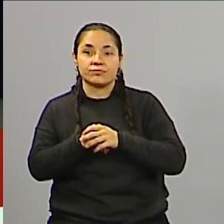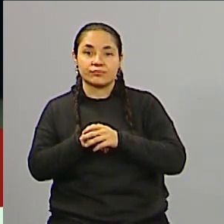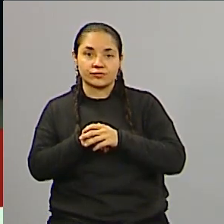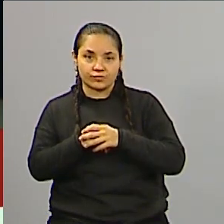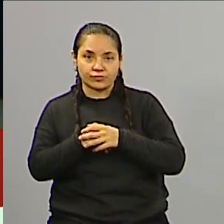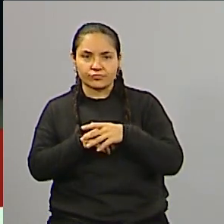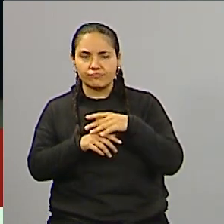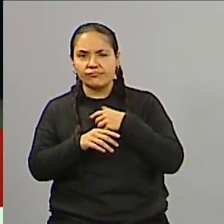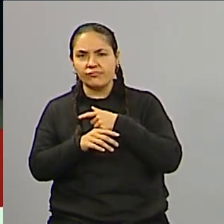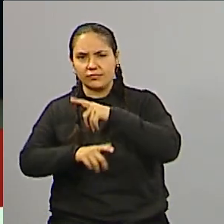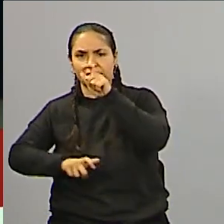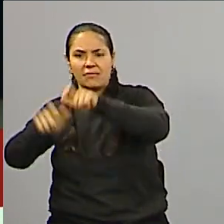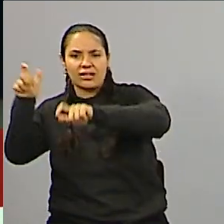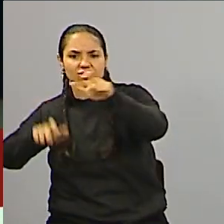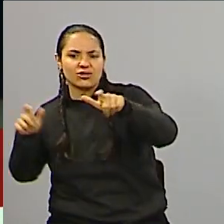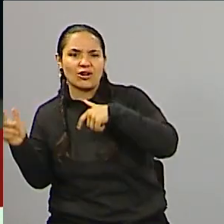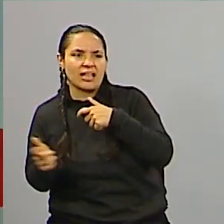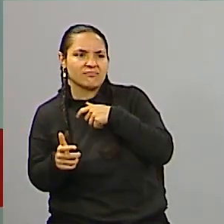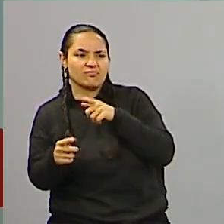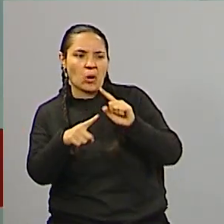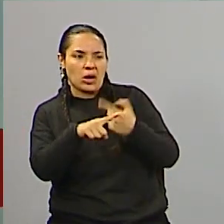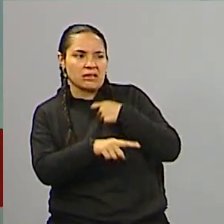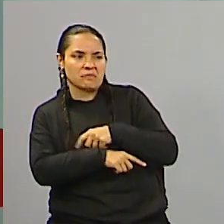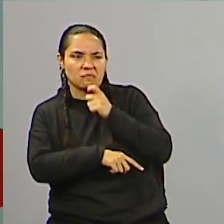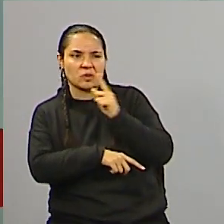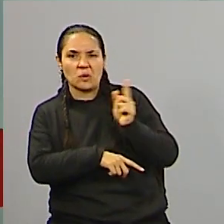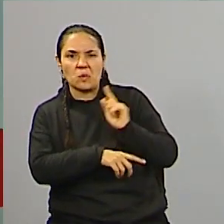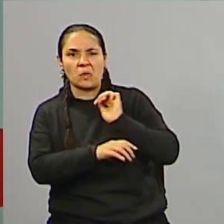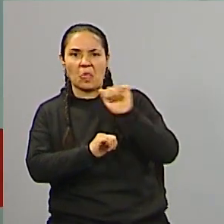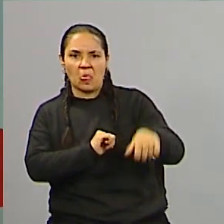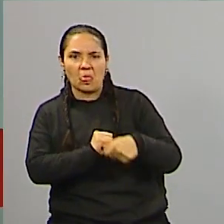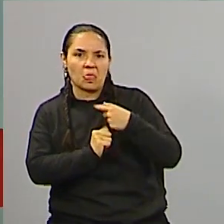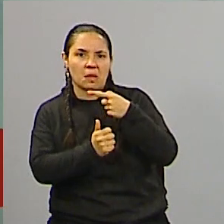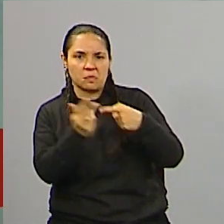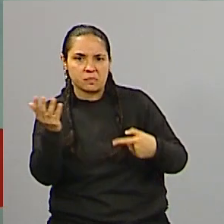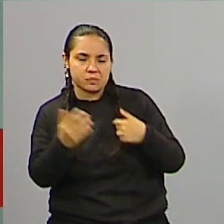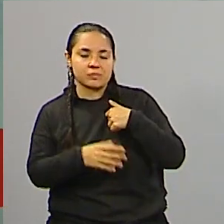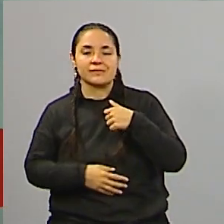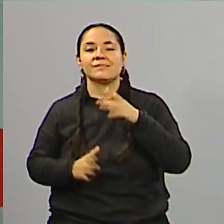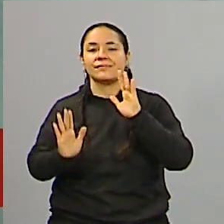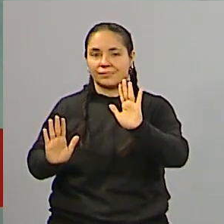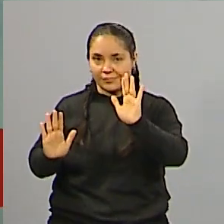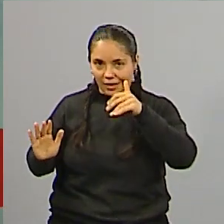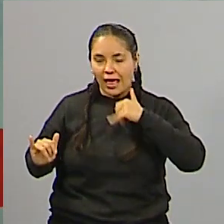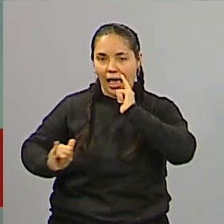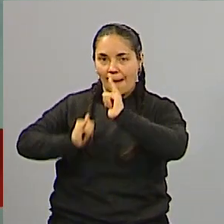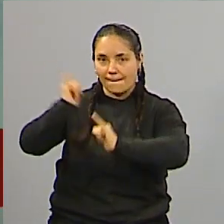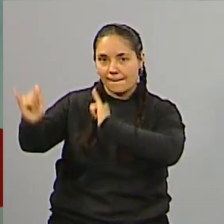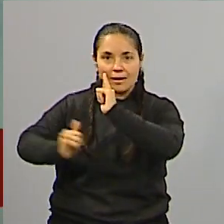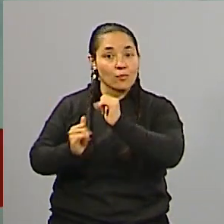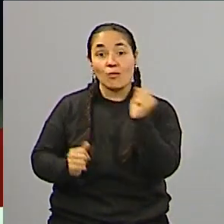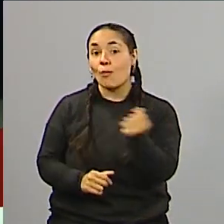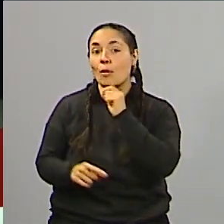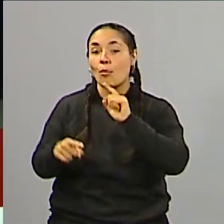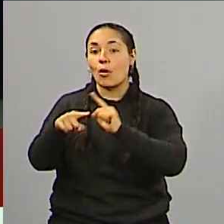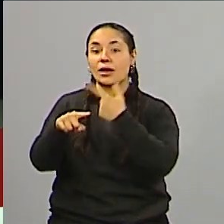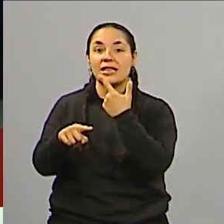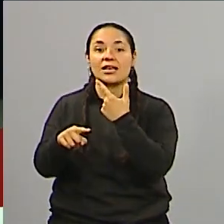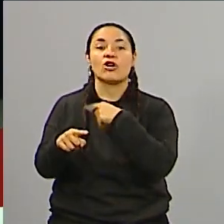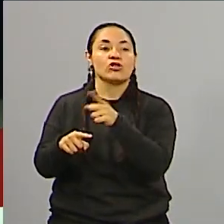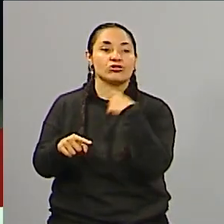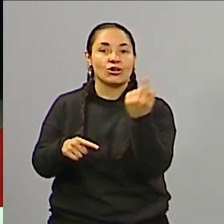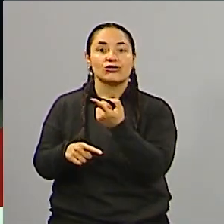ahí no le han dado en la tecla los políticos, y notamos un rechazo bastante fuerte en algunos casos hacia la política, hasta que uno le